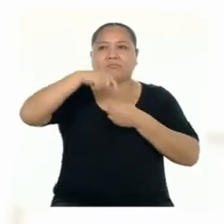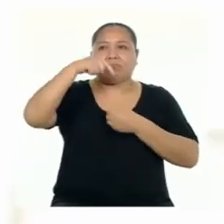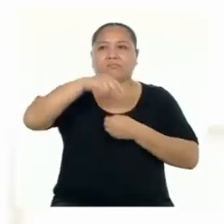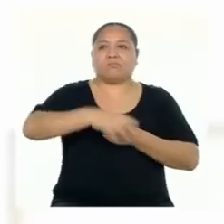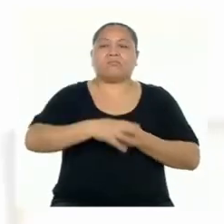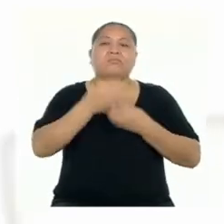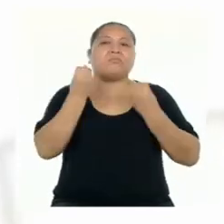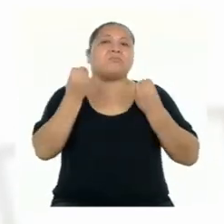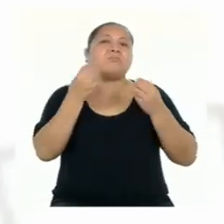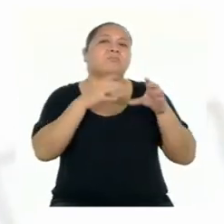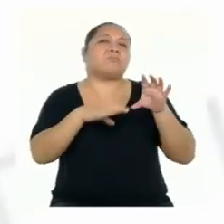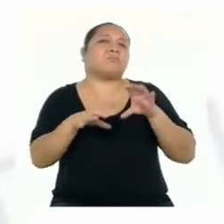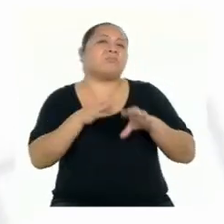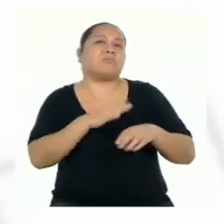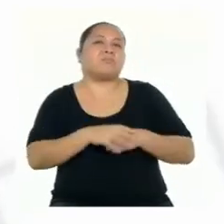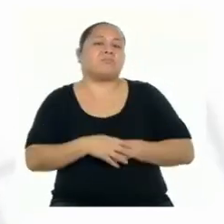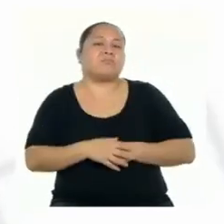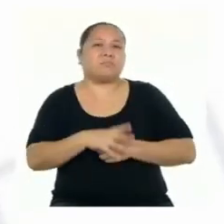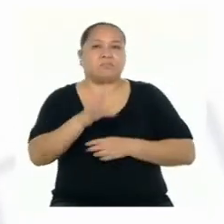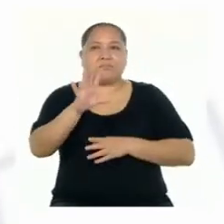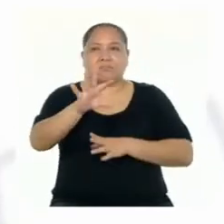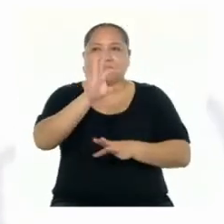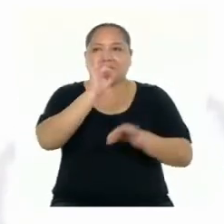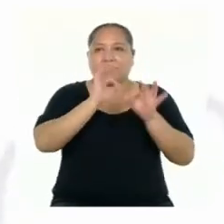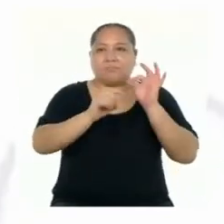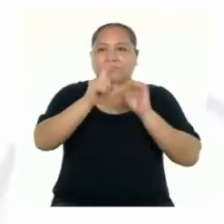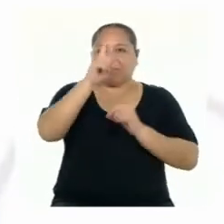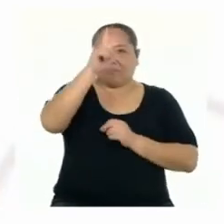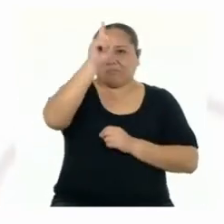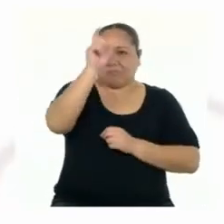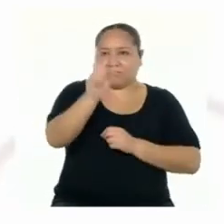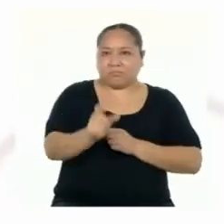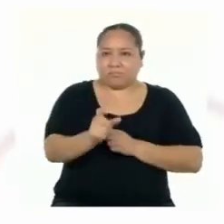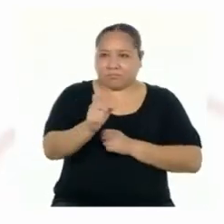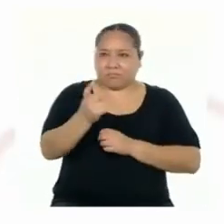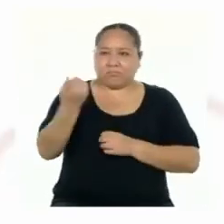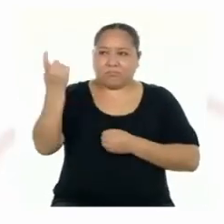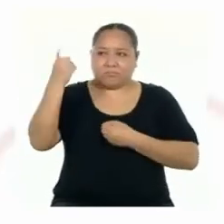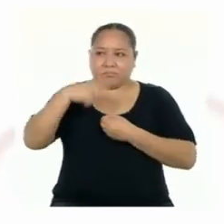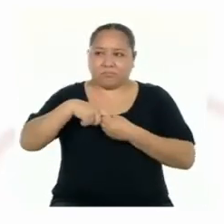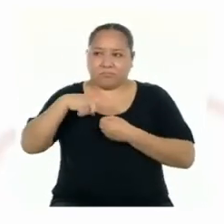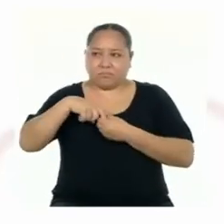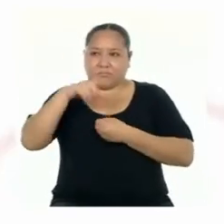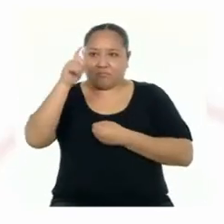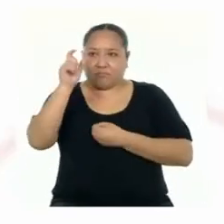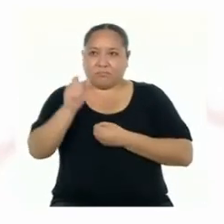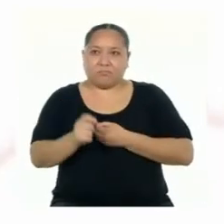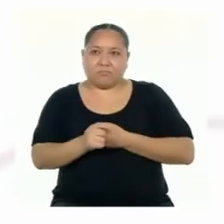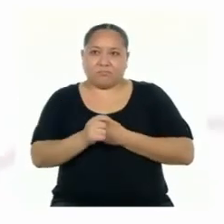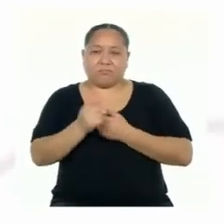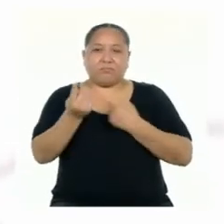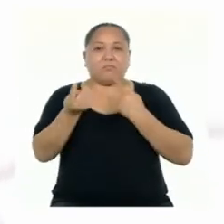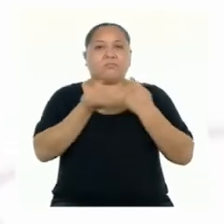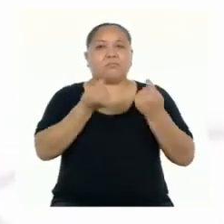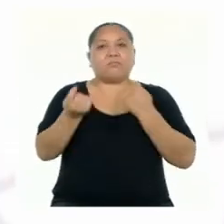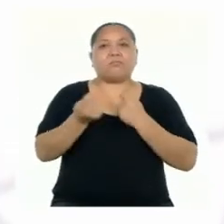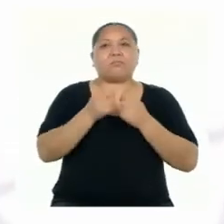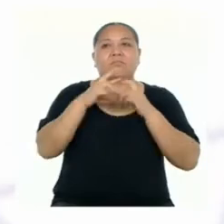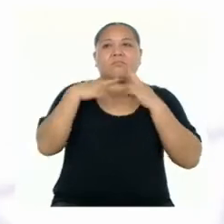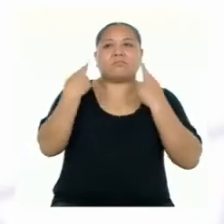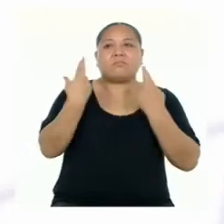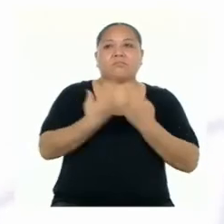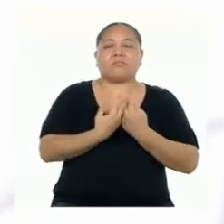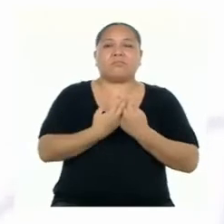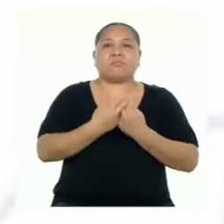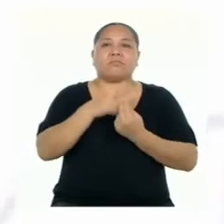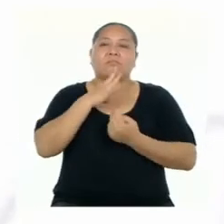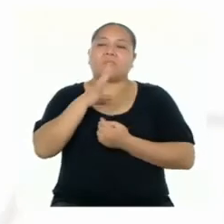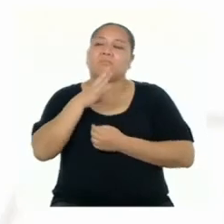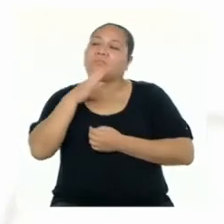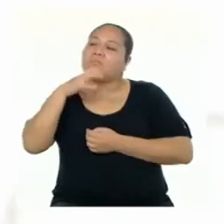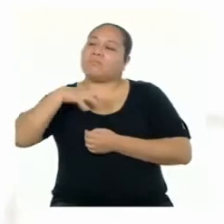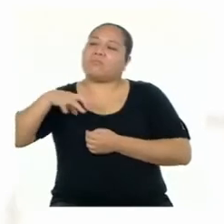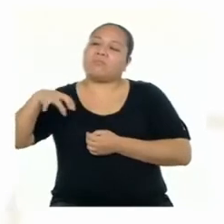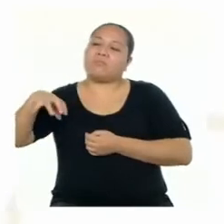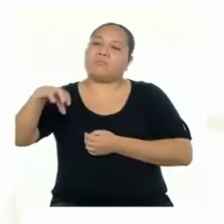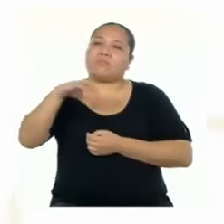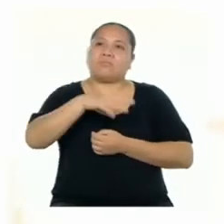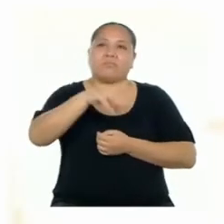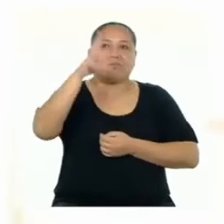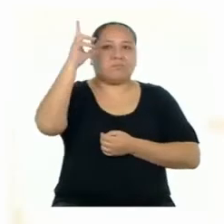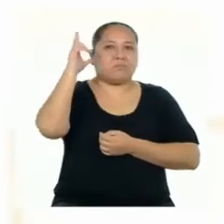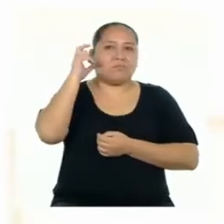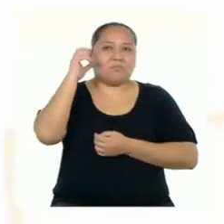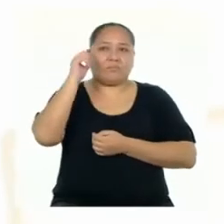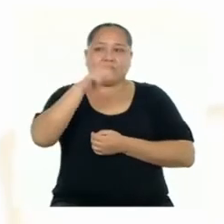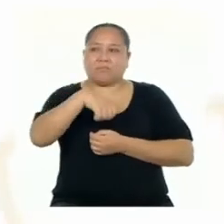¿Cómo lo haremos? Elegimos a una persona que estuvo en el problema para que dirija la reunión. Hablamos por turnos y escuchamos a la